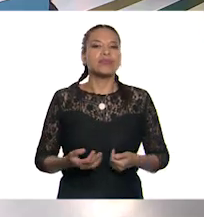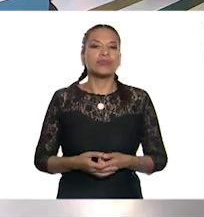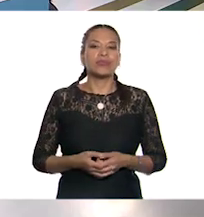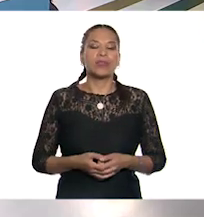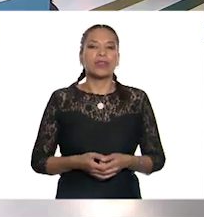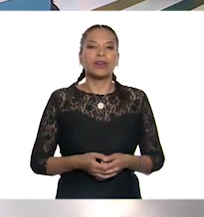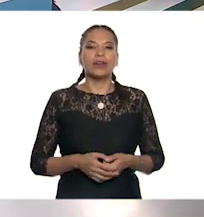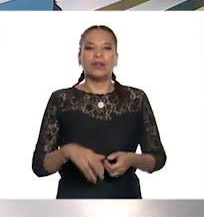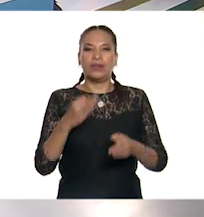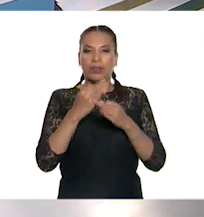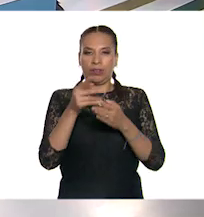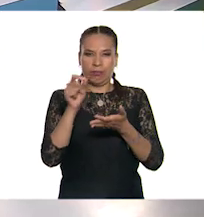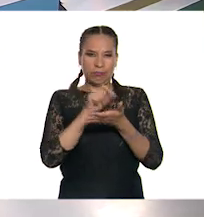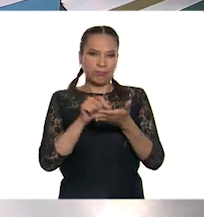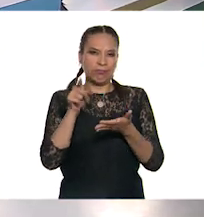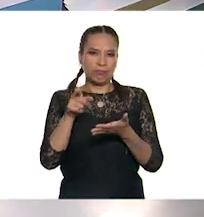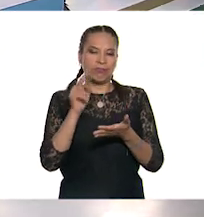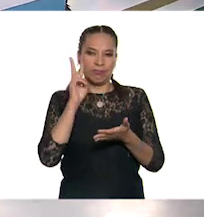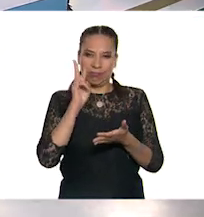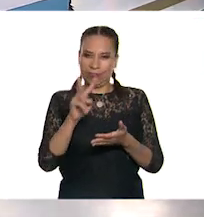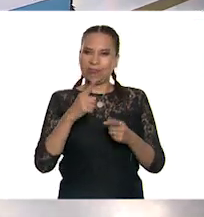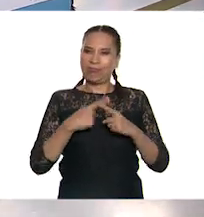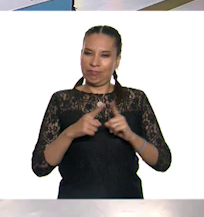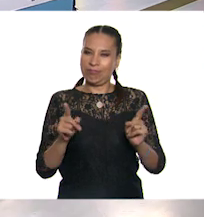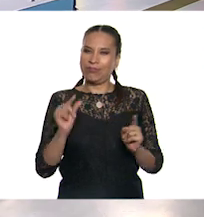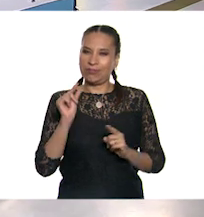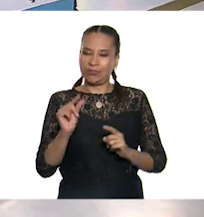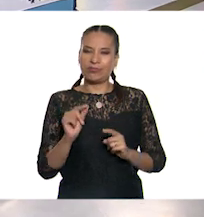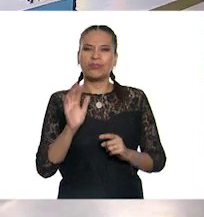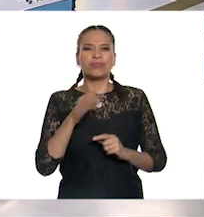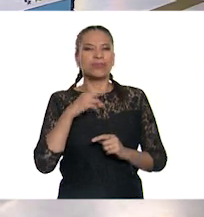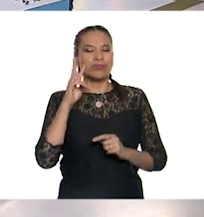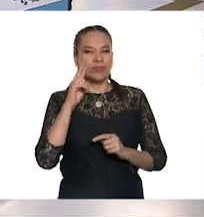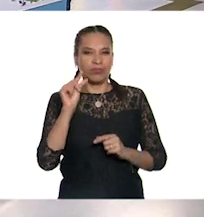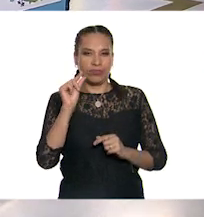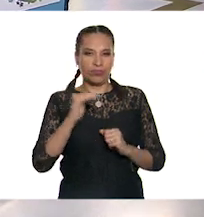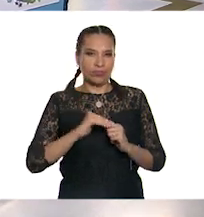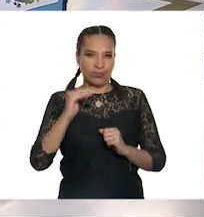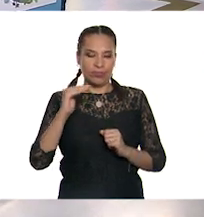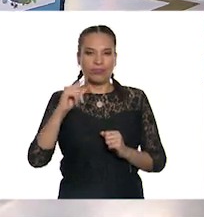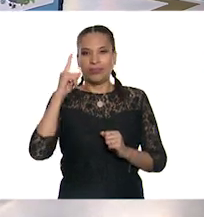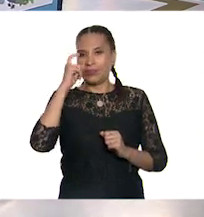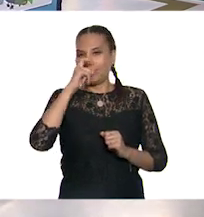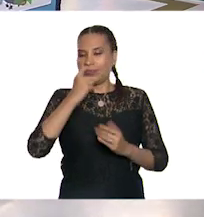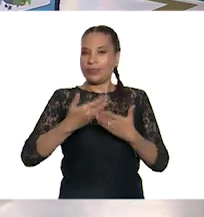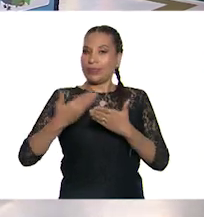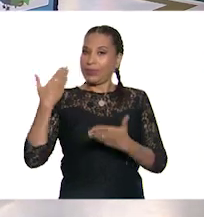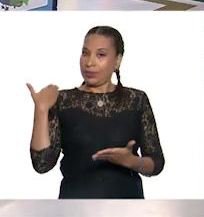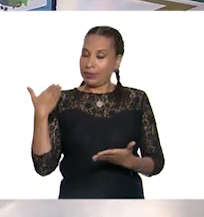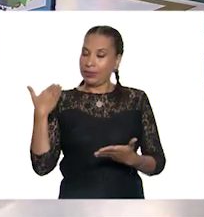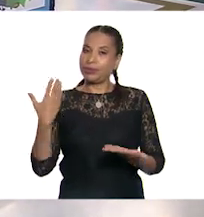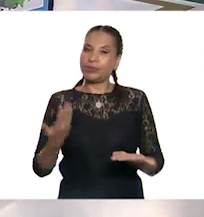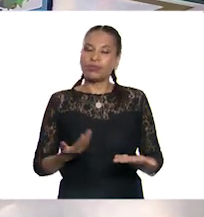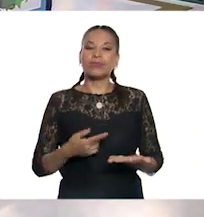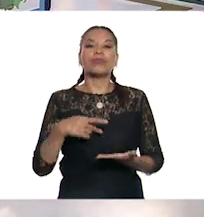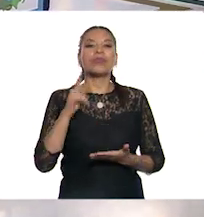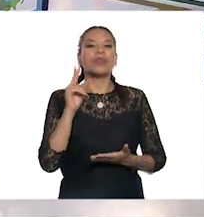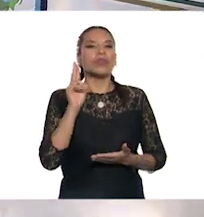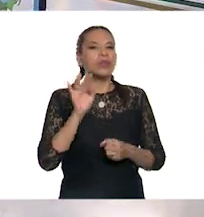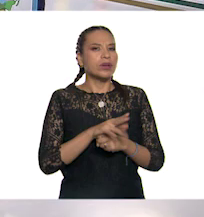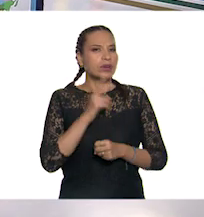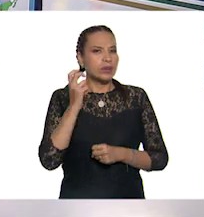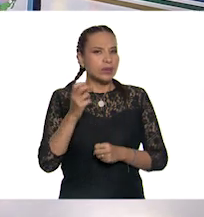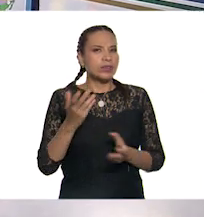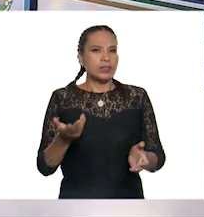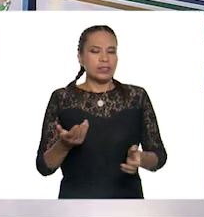Bueno, el tono de este texto es un poco diferente, porque me resulta un poquito más complejo que el anterior, aunque no por